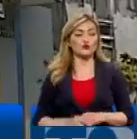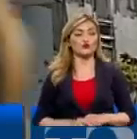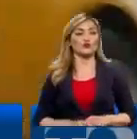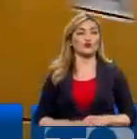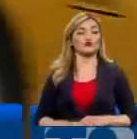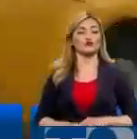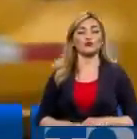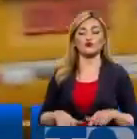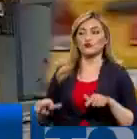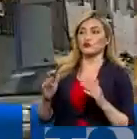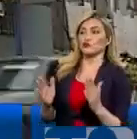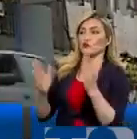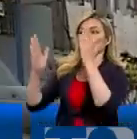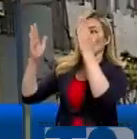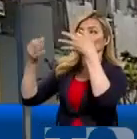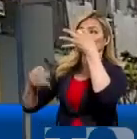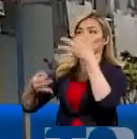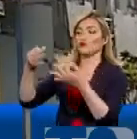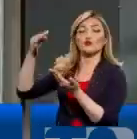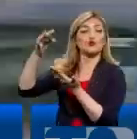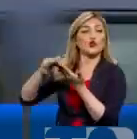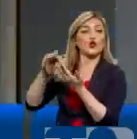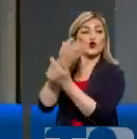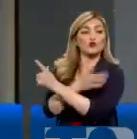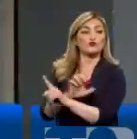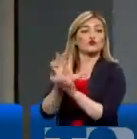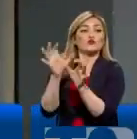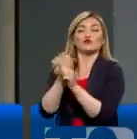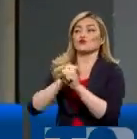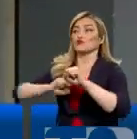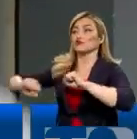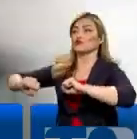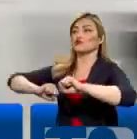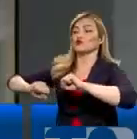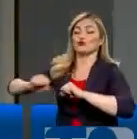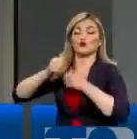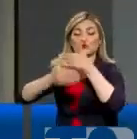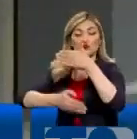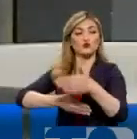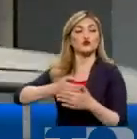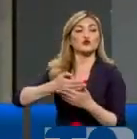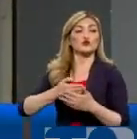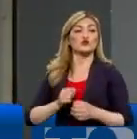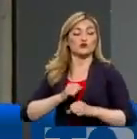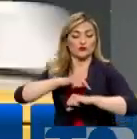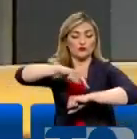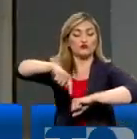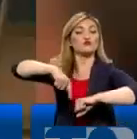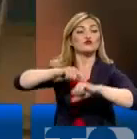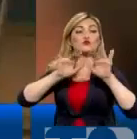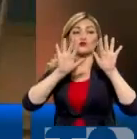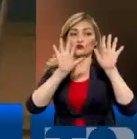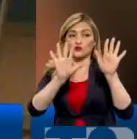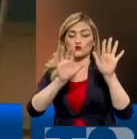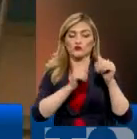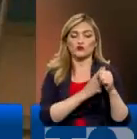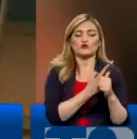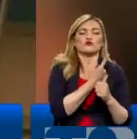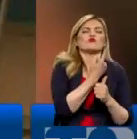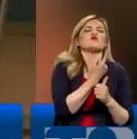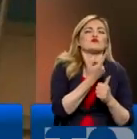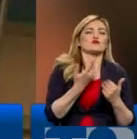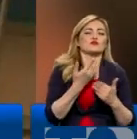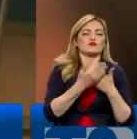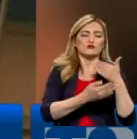Fue aquí, en la unidad judicial del Cantón La Libertad, donde se realizó la diligencia. La audiencia de casi 10 horas tuvo dos partes. En la